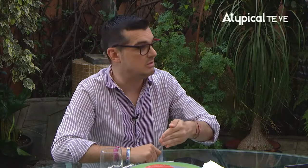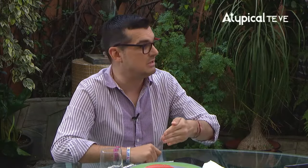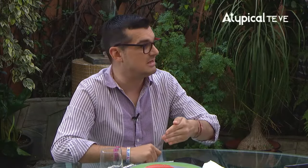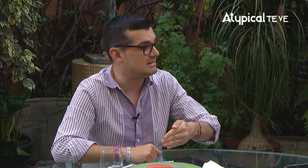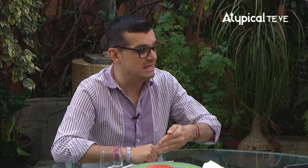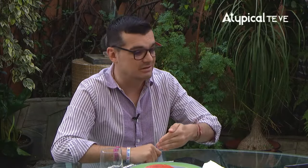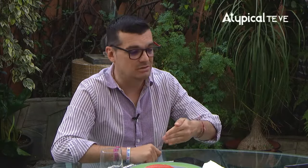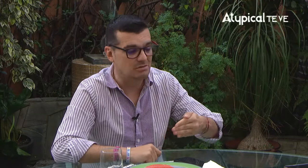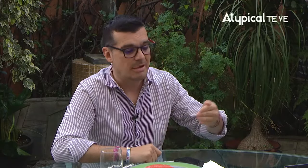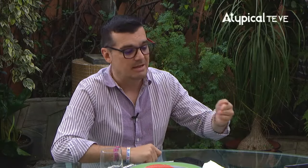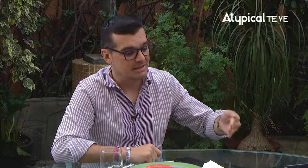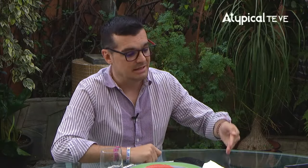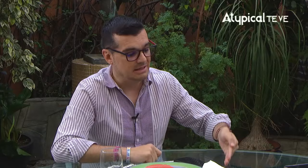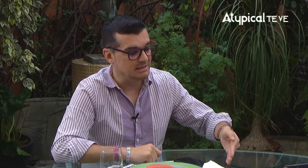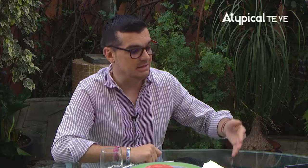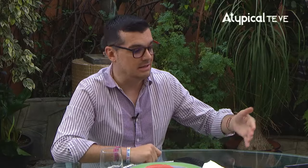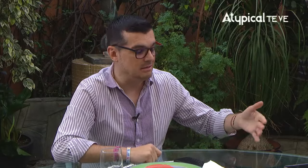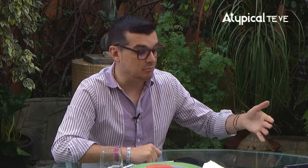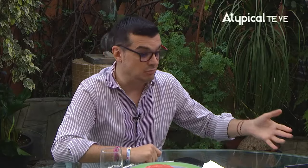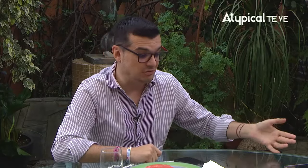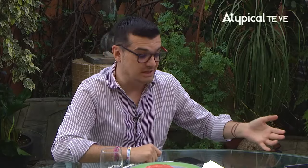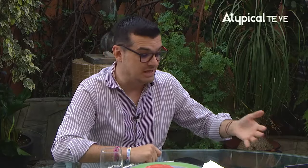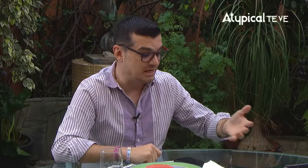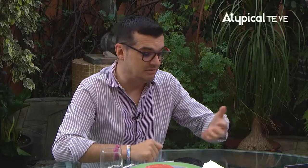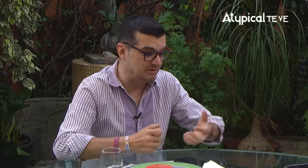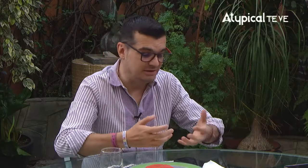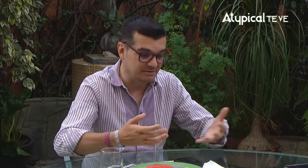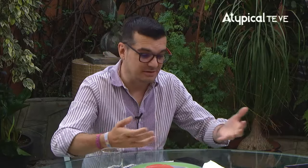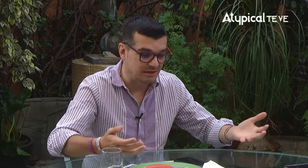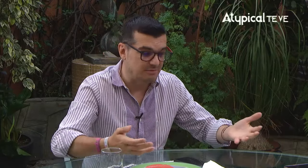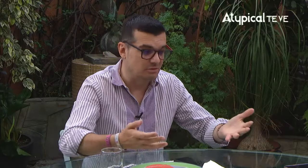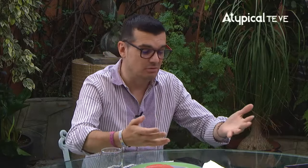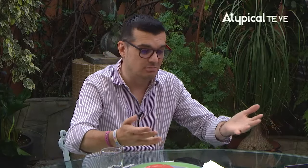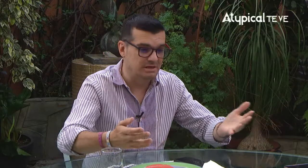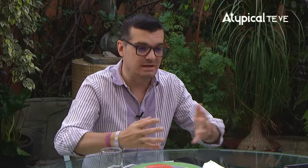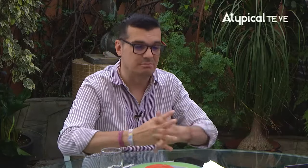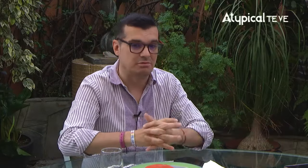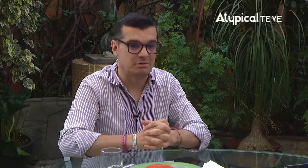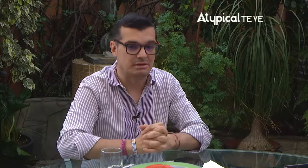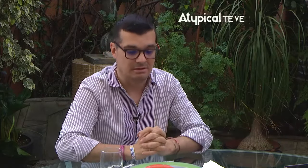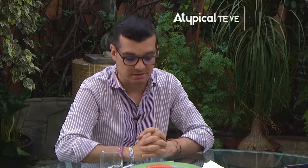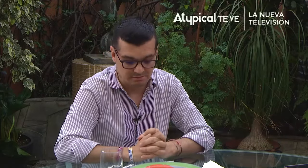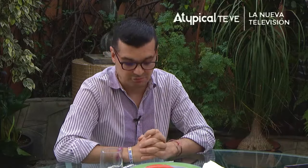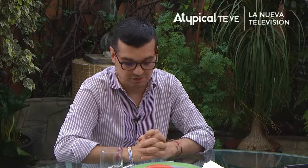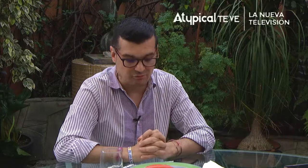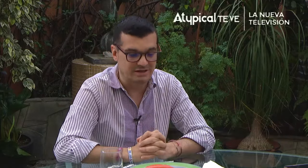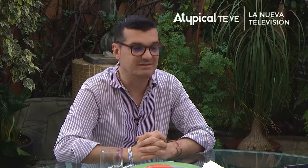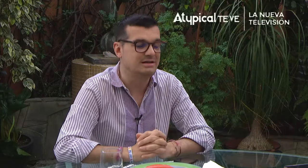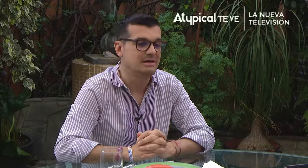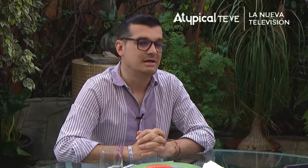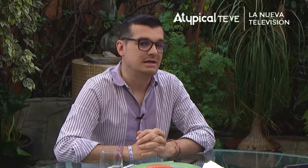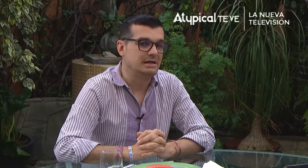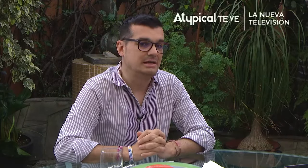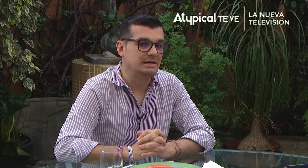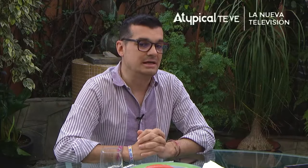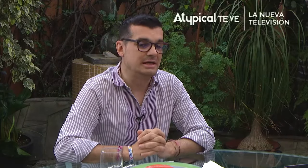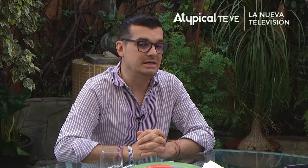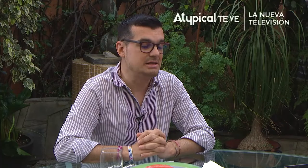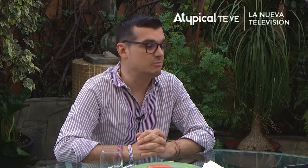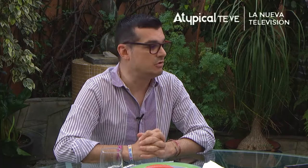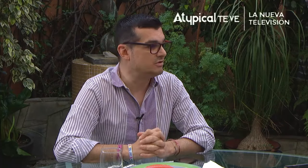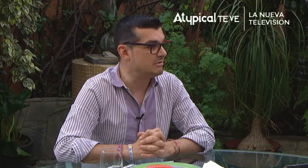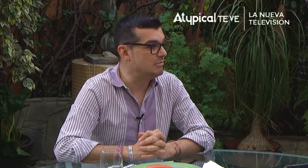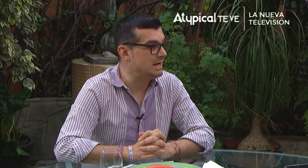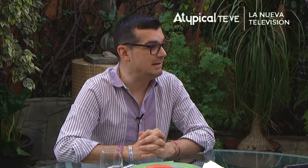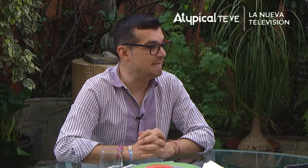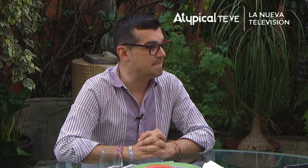rescate creo que no era cierto. El punto es que ya se determinó, ya por el forense, que la